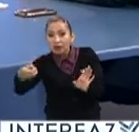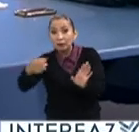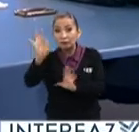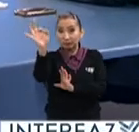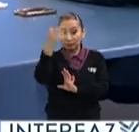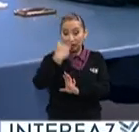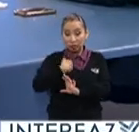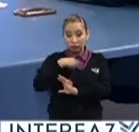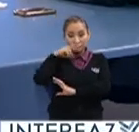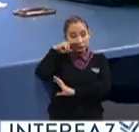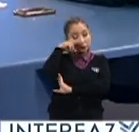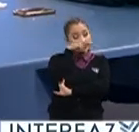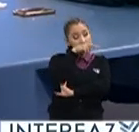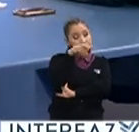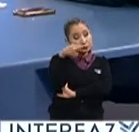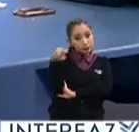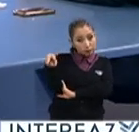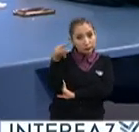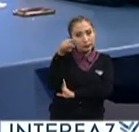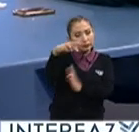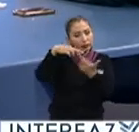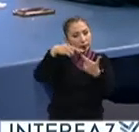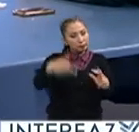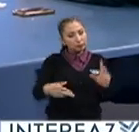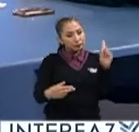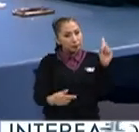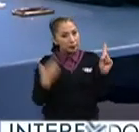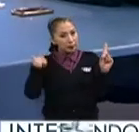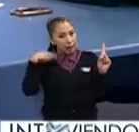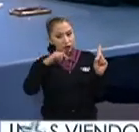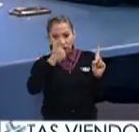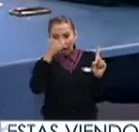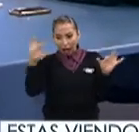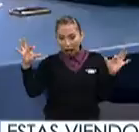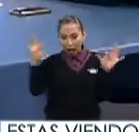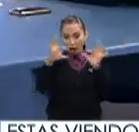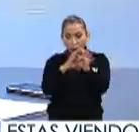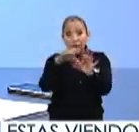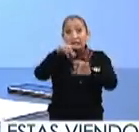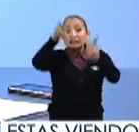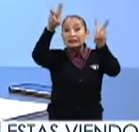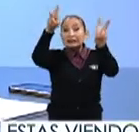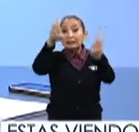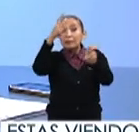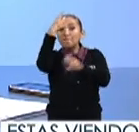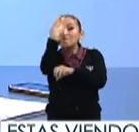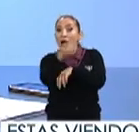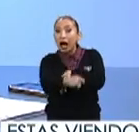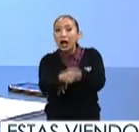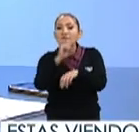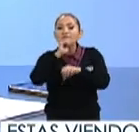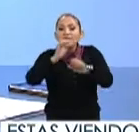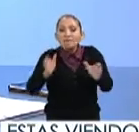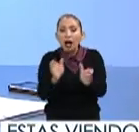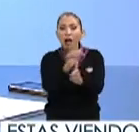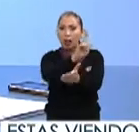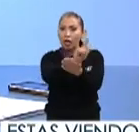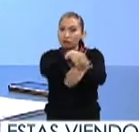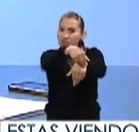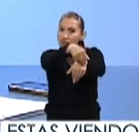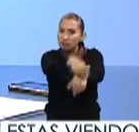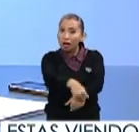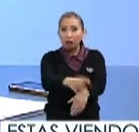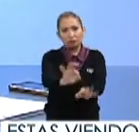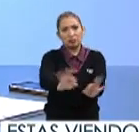si nosotros observamos la relación entre profesores y alumnos en materia de la promoción de la legalidad,